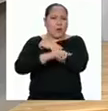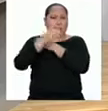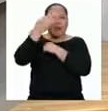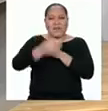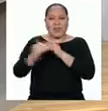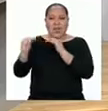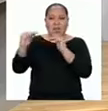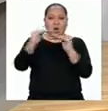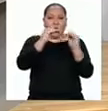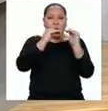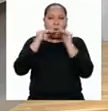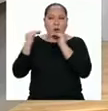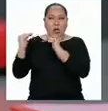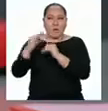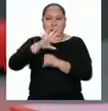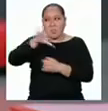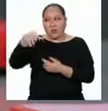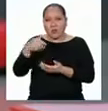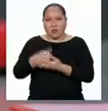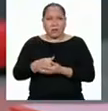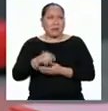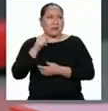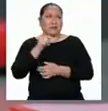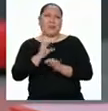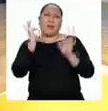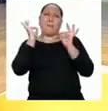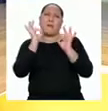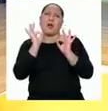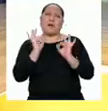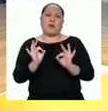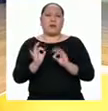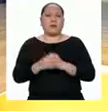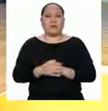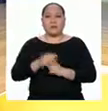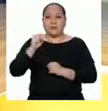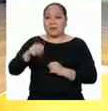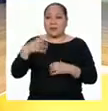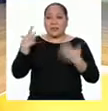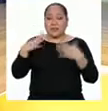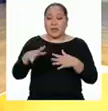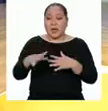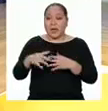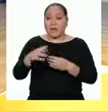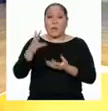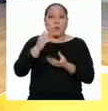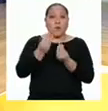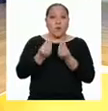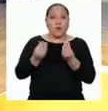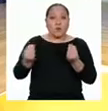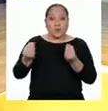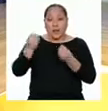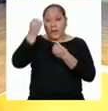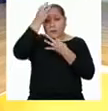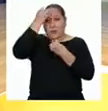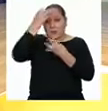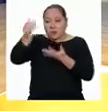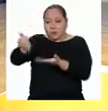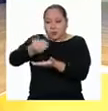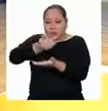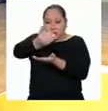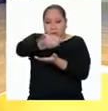igualdad para todas y todos? ¡Sería excelente! Con el levantamiento de información que hemos hecho aplicando